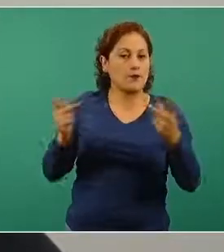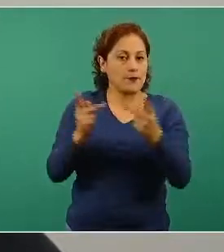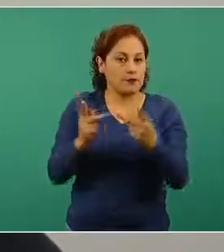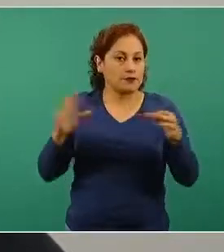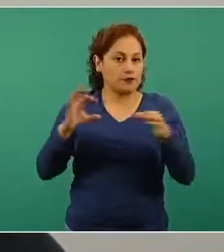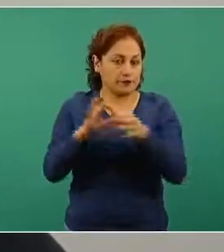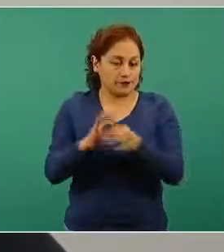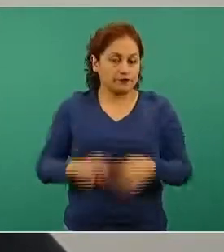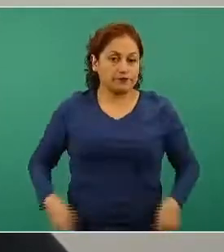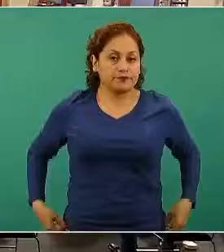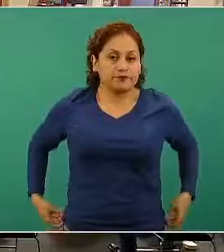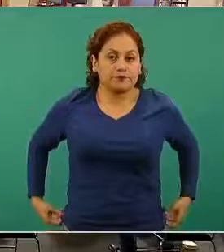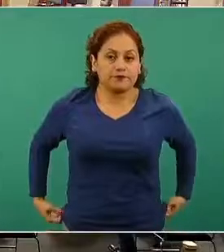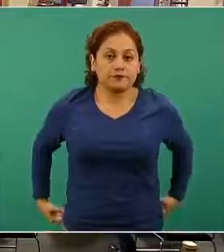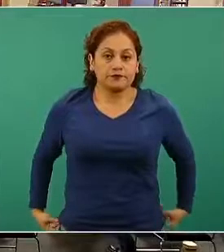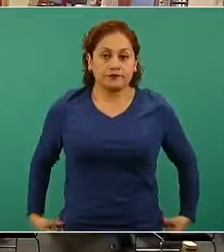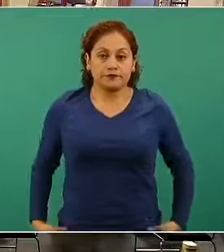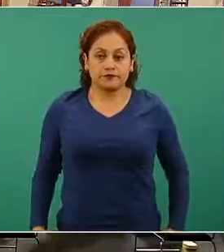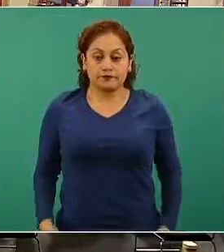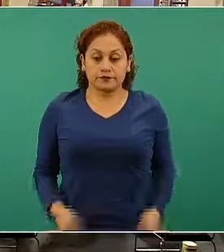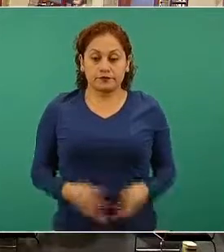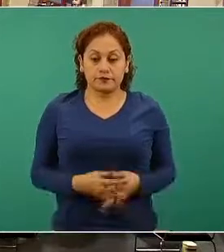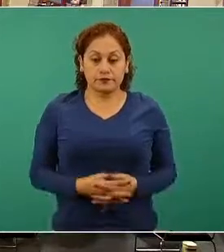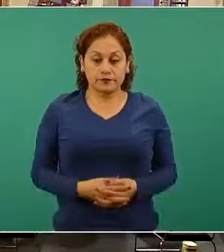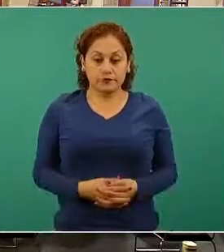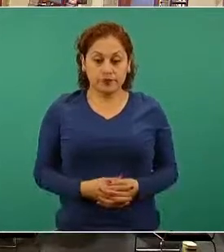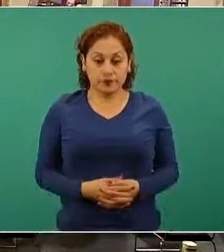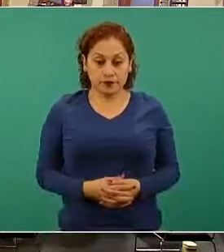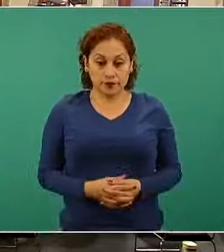casos. Gracias.